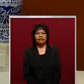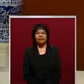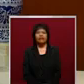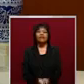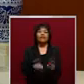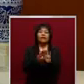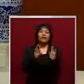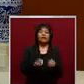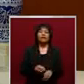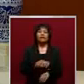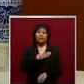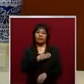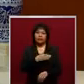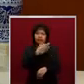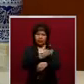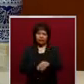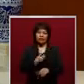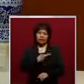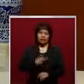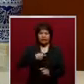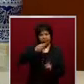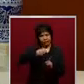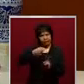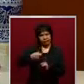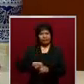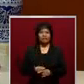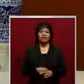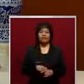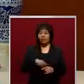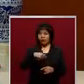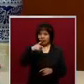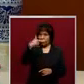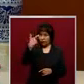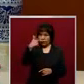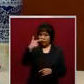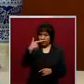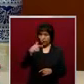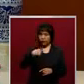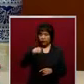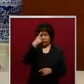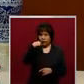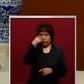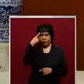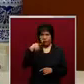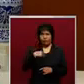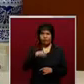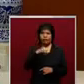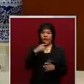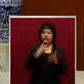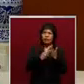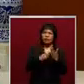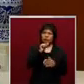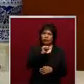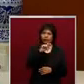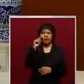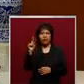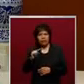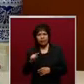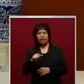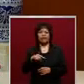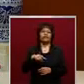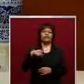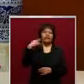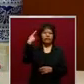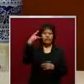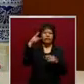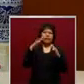¿Qué tal? ¿Cómo está? Muy buenas tardes. Qué gusto saludarles justo cuando son las 12 del mediodía en este programa de la A a la Z Puebla en Casa. Antes